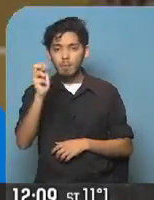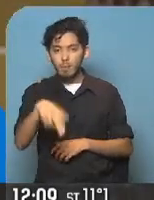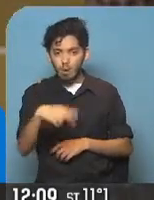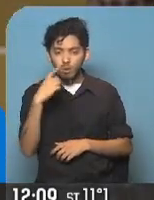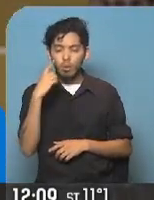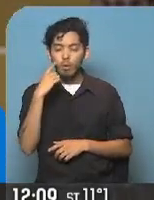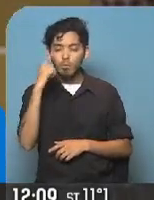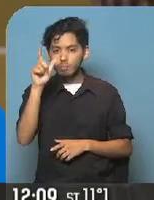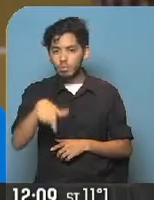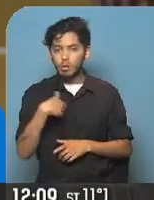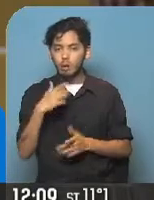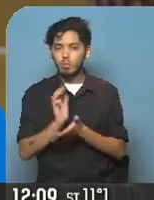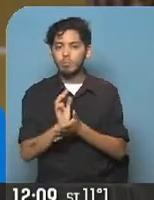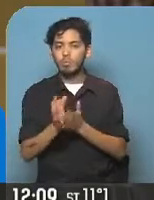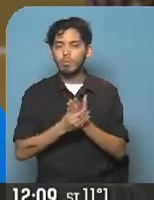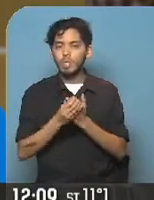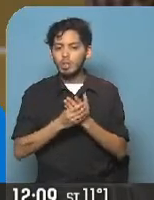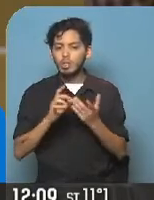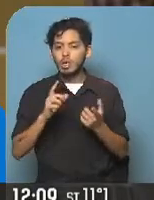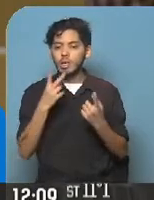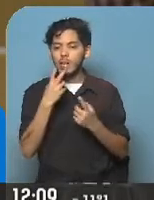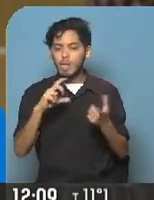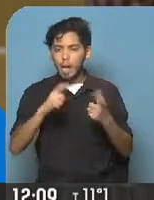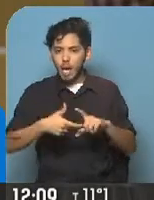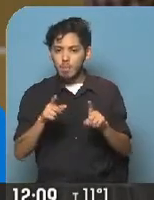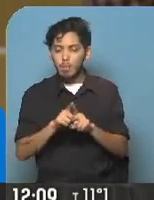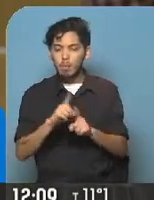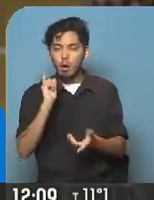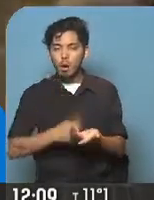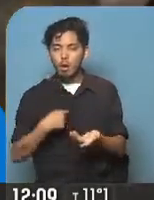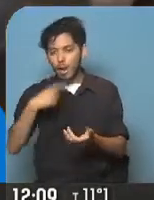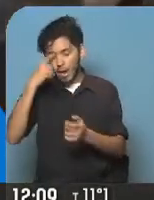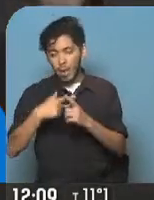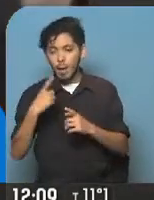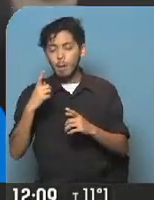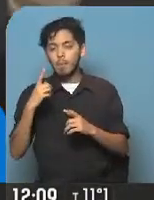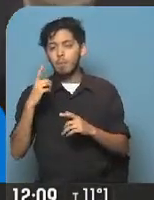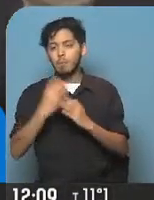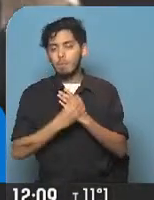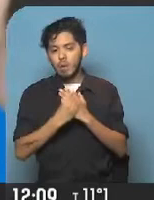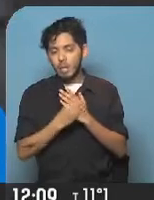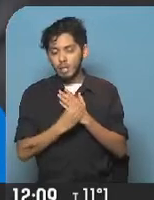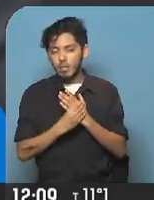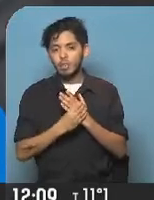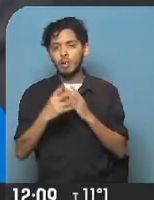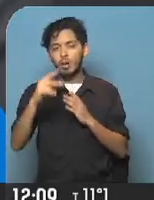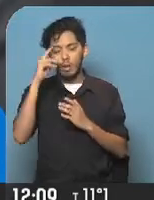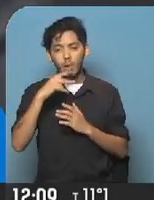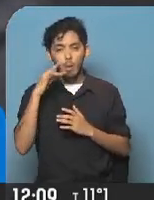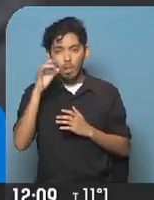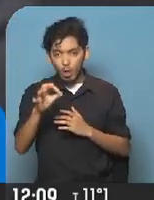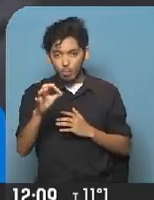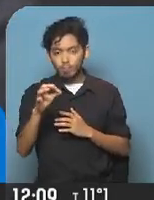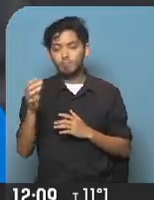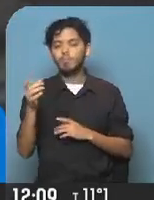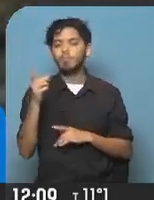promoción de energías renovables y eficiencia energética bajo las órdenes del exministro de Planificación Federal, Julio De Vido. Con Ramón son